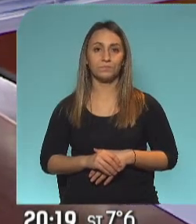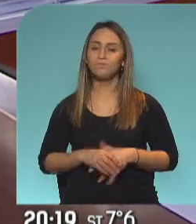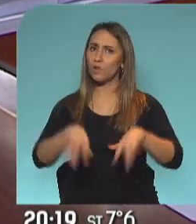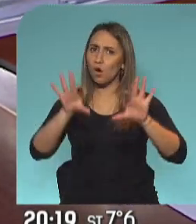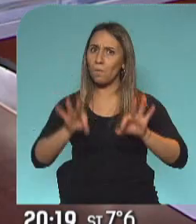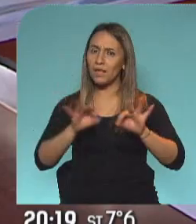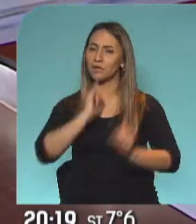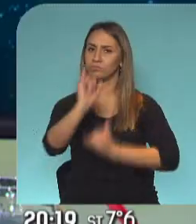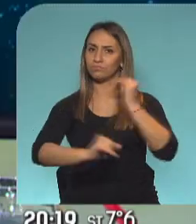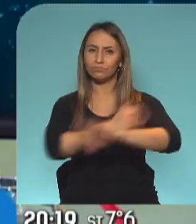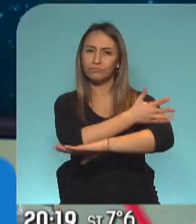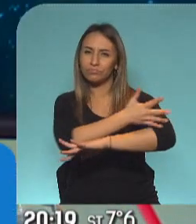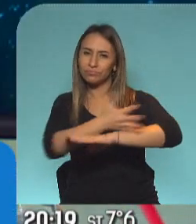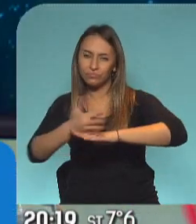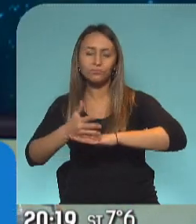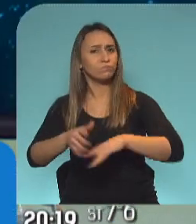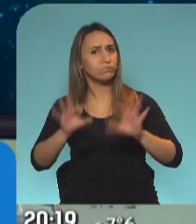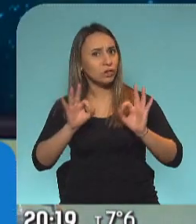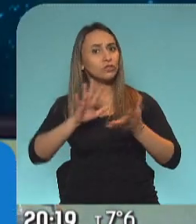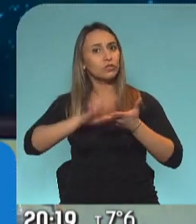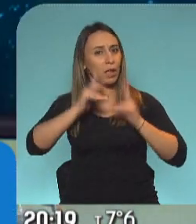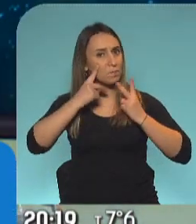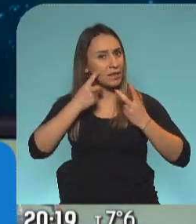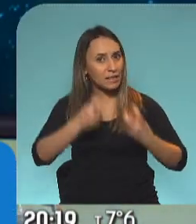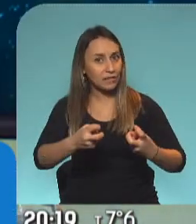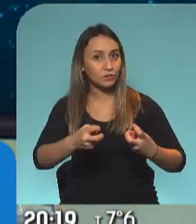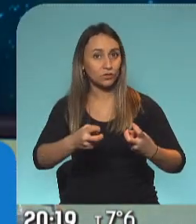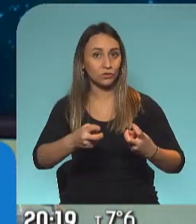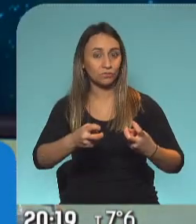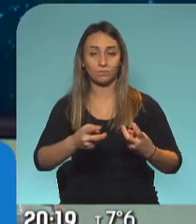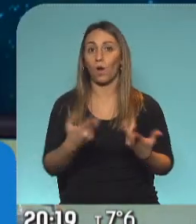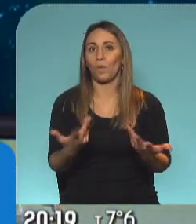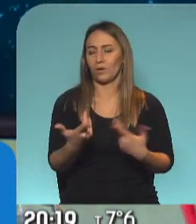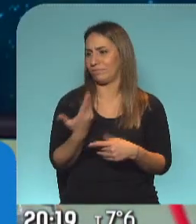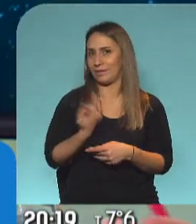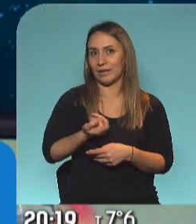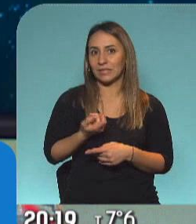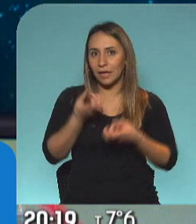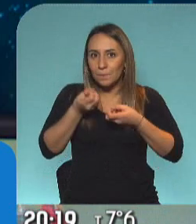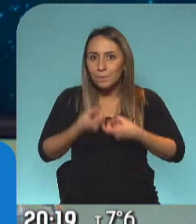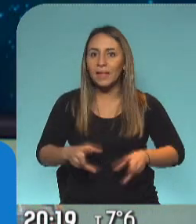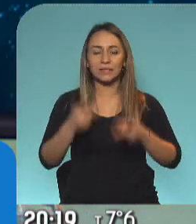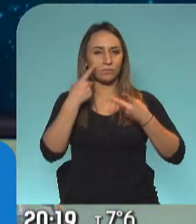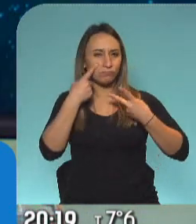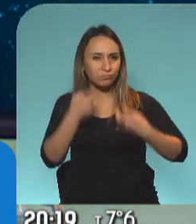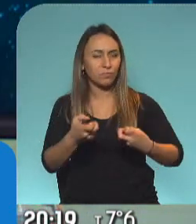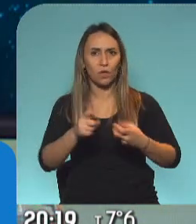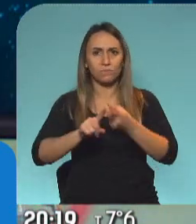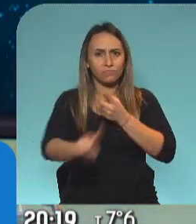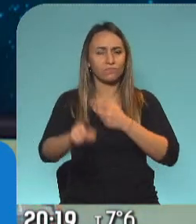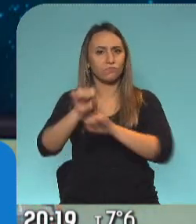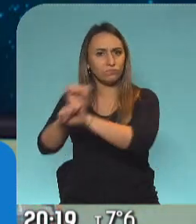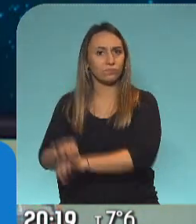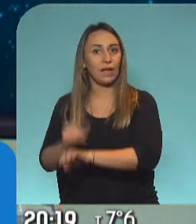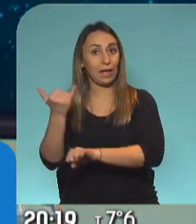Completo panorama de cómo está una investigación que obviamente recién arranca, pero rápidamente tuvo detenidos. Y aquí